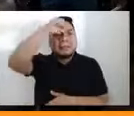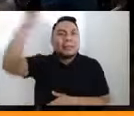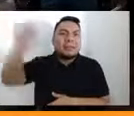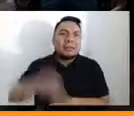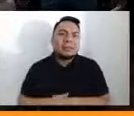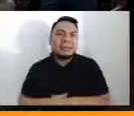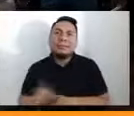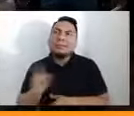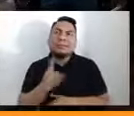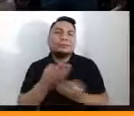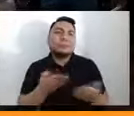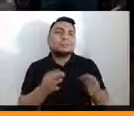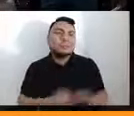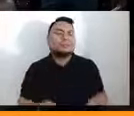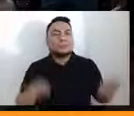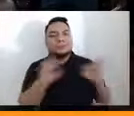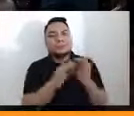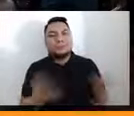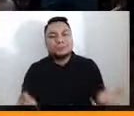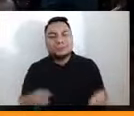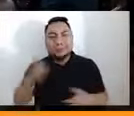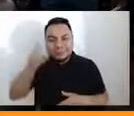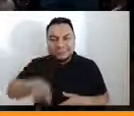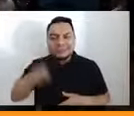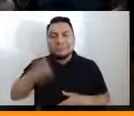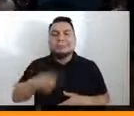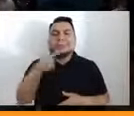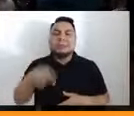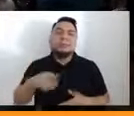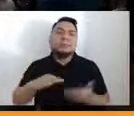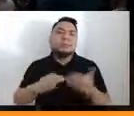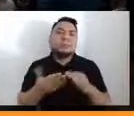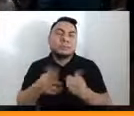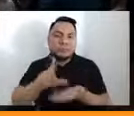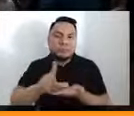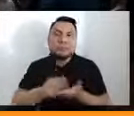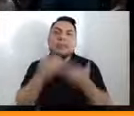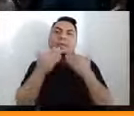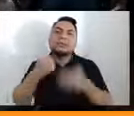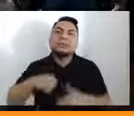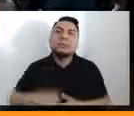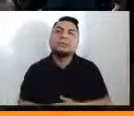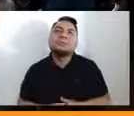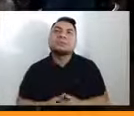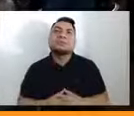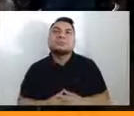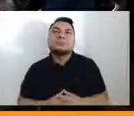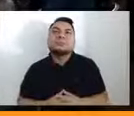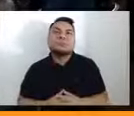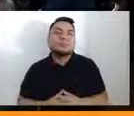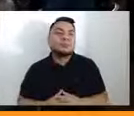y no cosas importantes que si requiere la ciudad gracias señor alcalde hoy